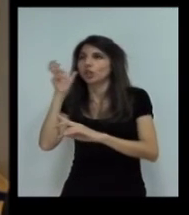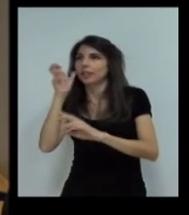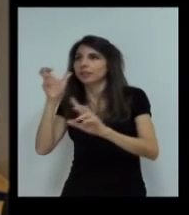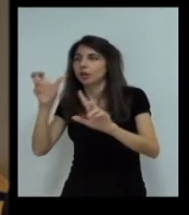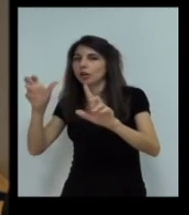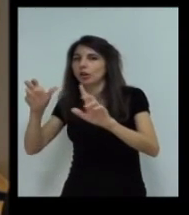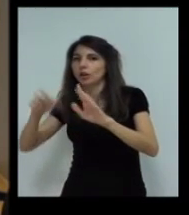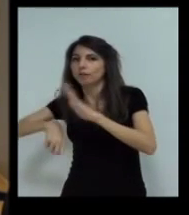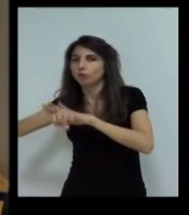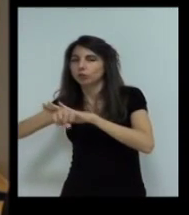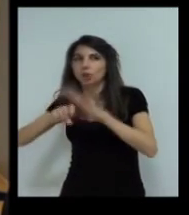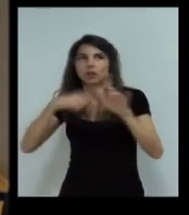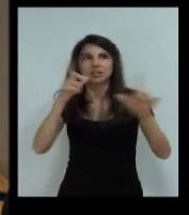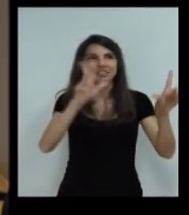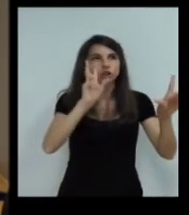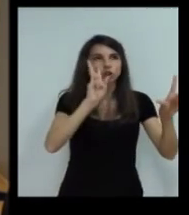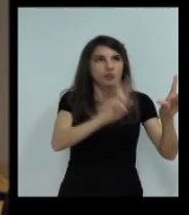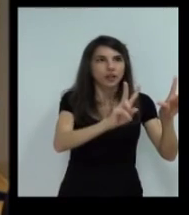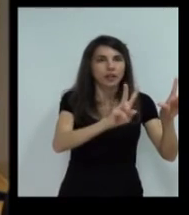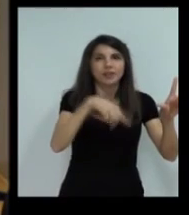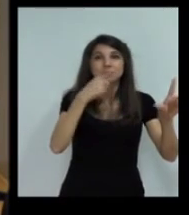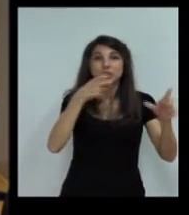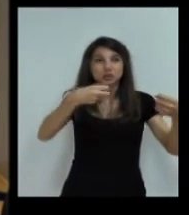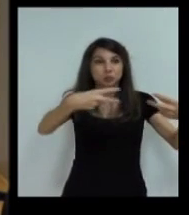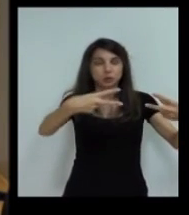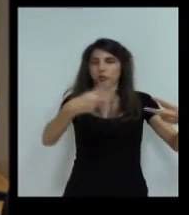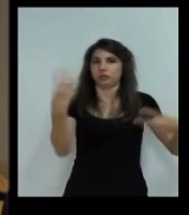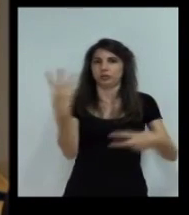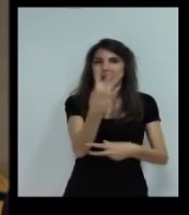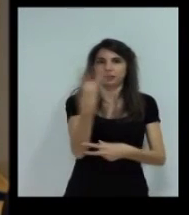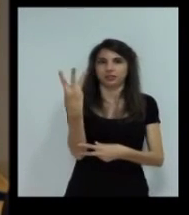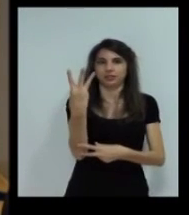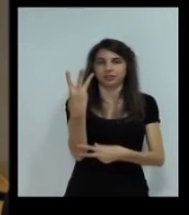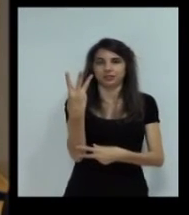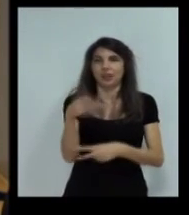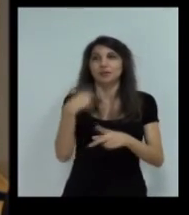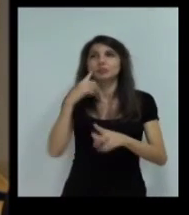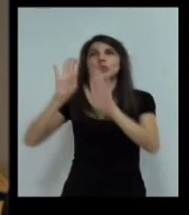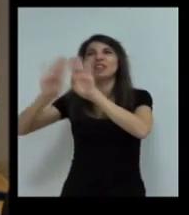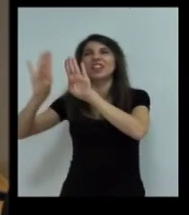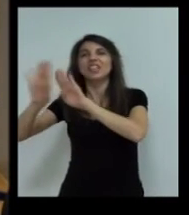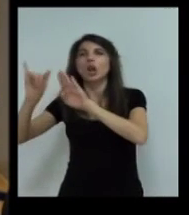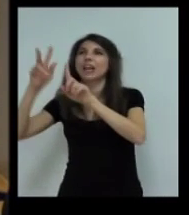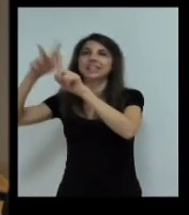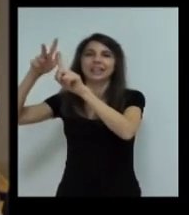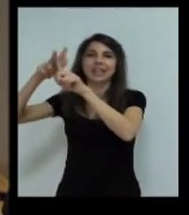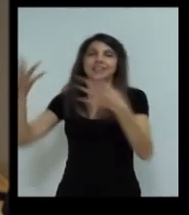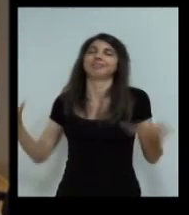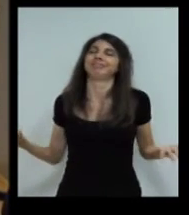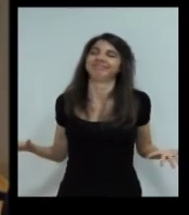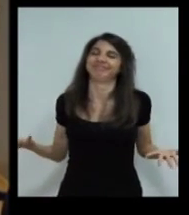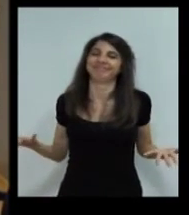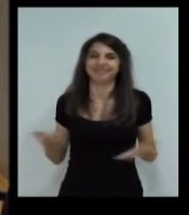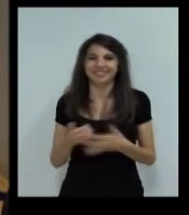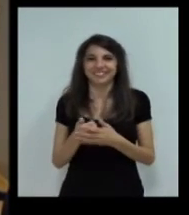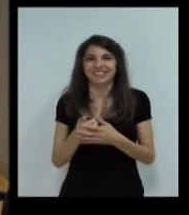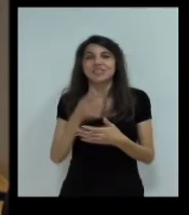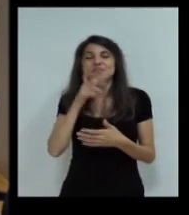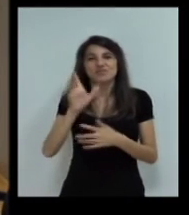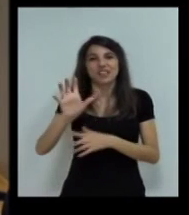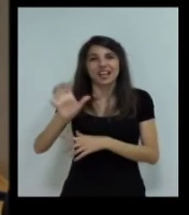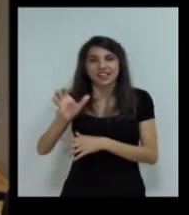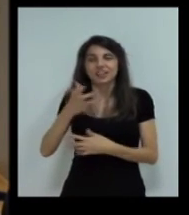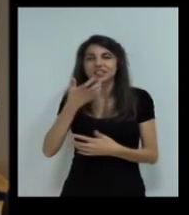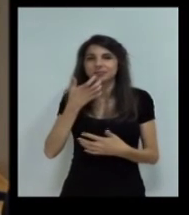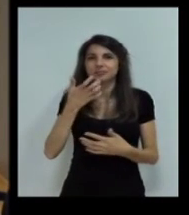viendo y luego imagínate el subtítulo que está saliendo. Son 3 cosas. Y luego hay un vecino que lo recibe por satélite. Entonces, en la radio el salto de satélite